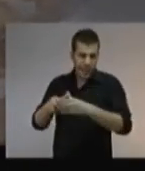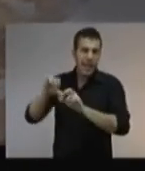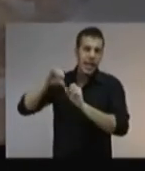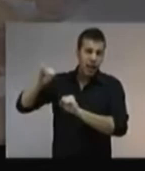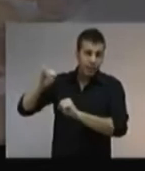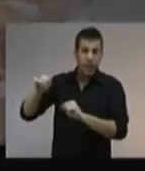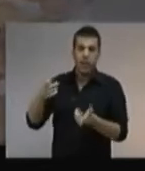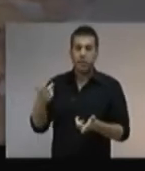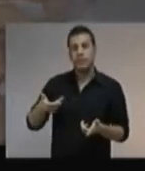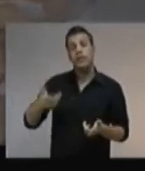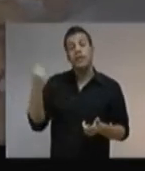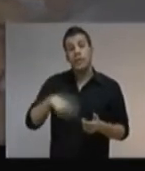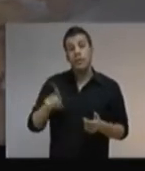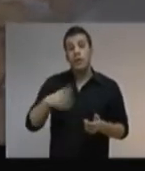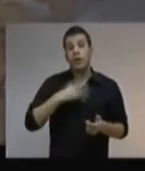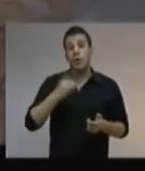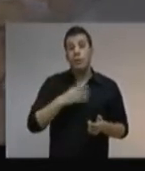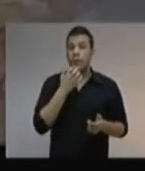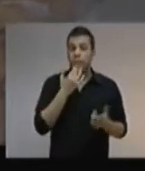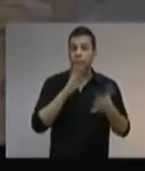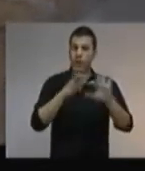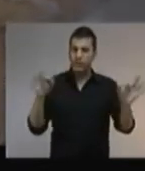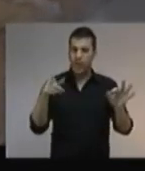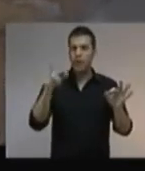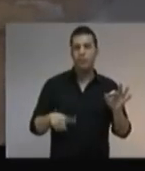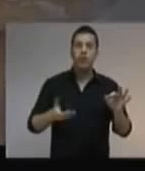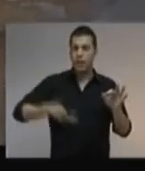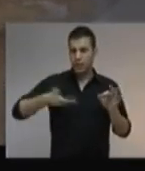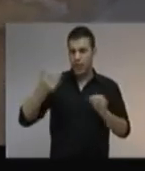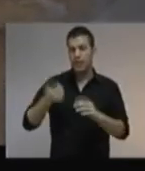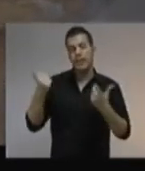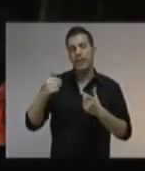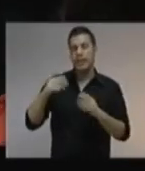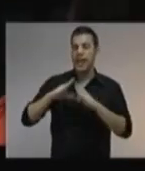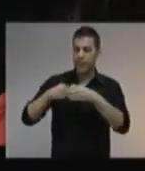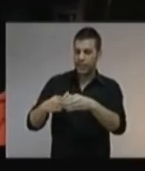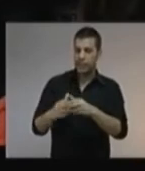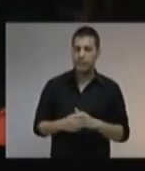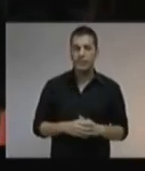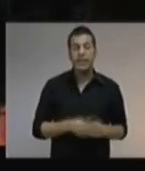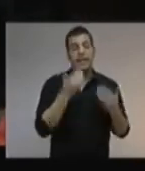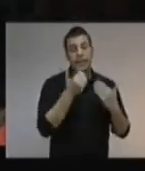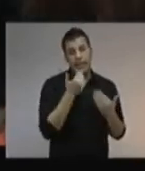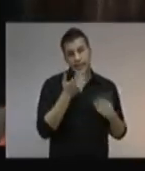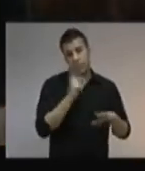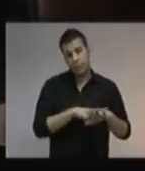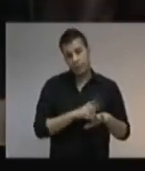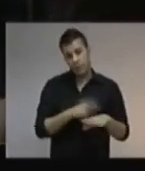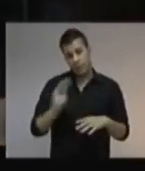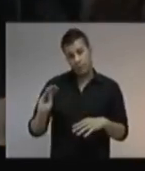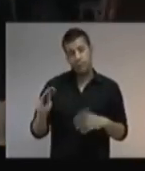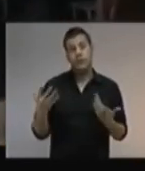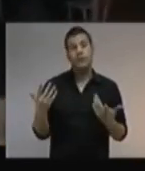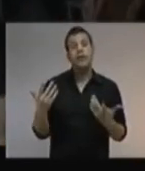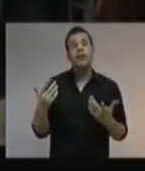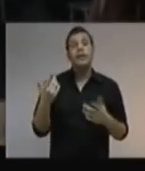de aquí salen estos grandes navegantes, como son para las Olimpiadas y demás. Muchísimas gracias por tu tiempo, por habernos enseñado cómo se arregla un